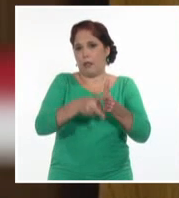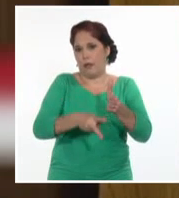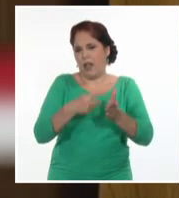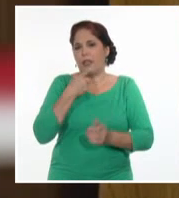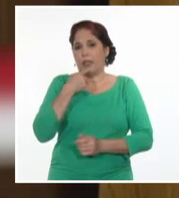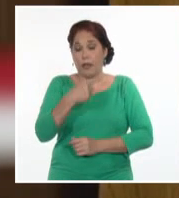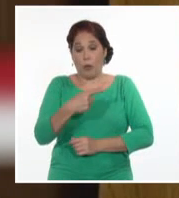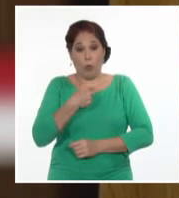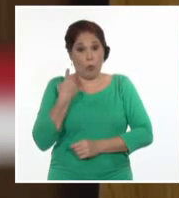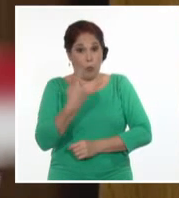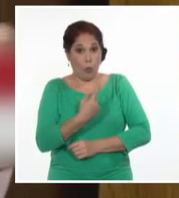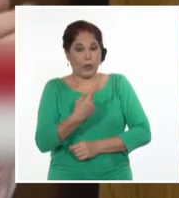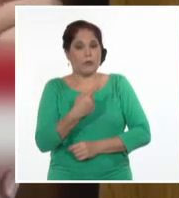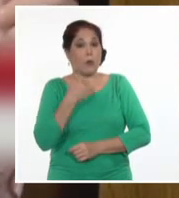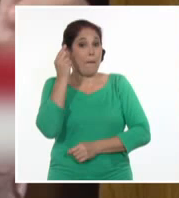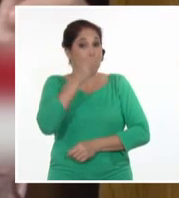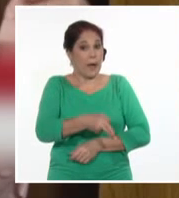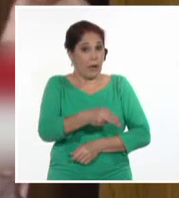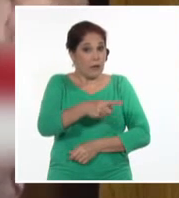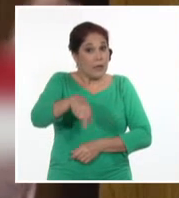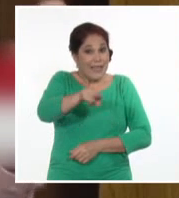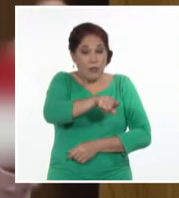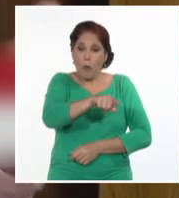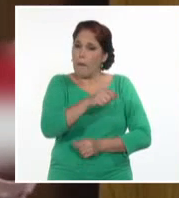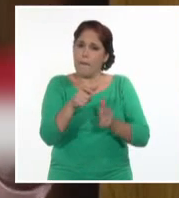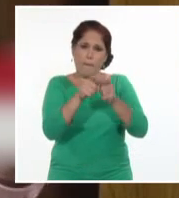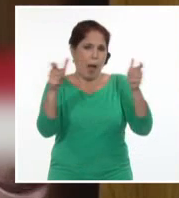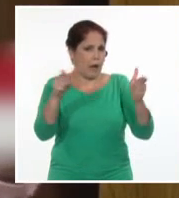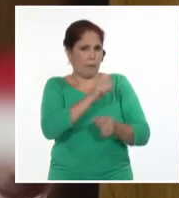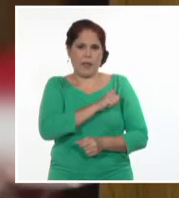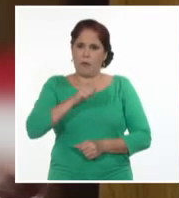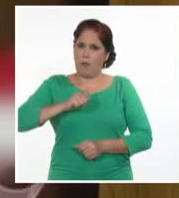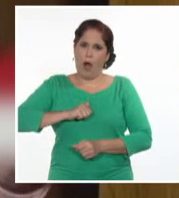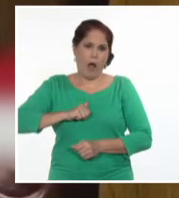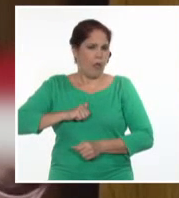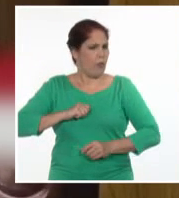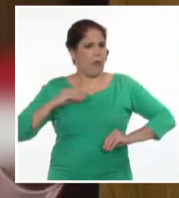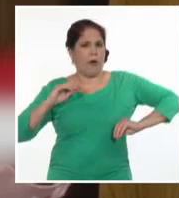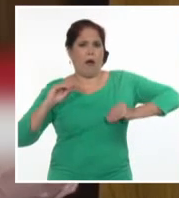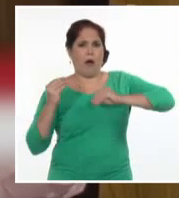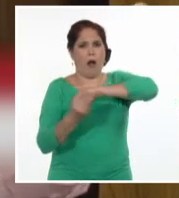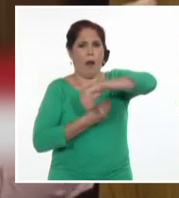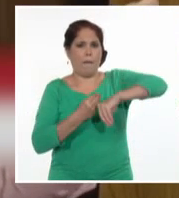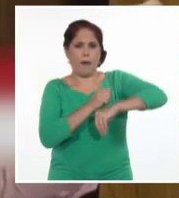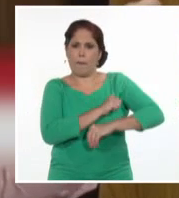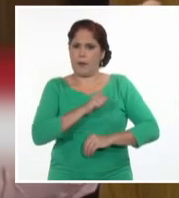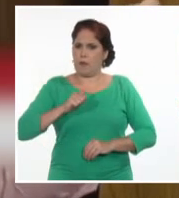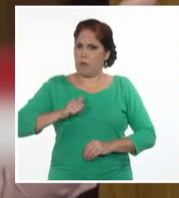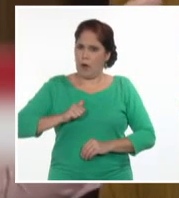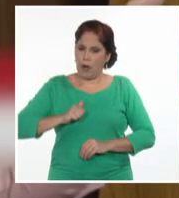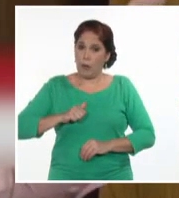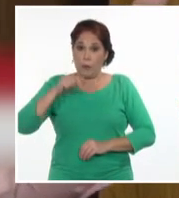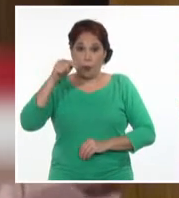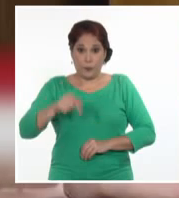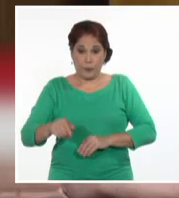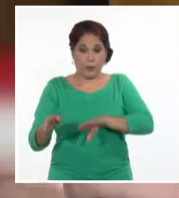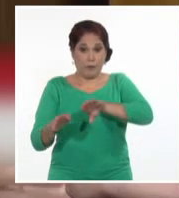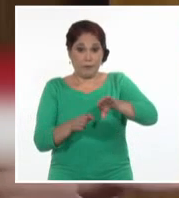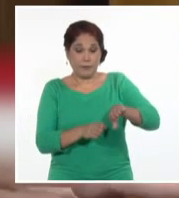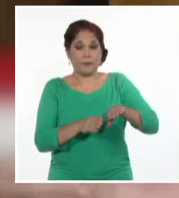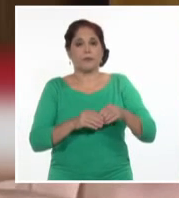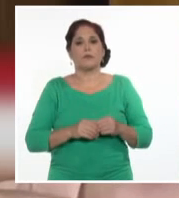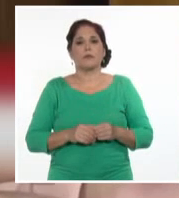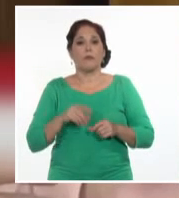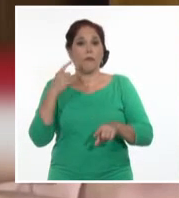nuestra orientación es que todo lo que pueda hacer el sector privado, que lo haga. En esta jornada también es noticia que una delegación del Tesoro de los